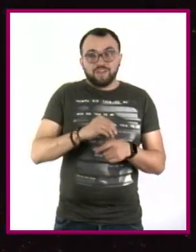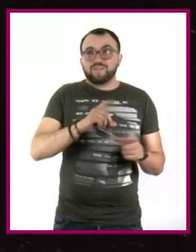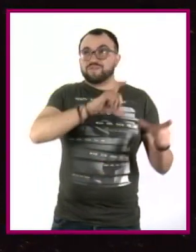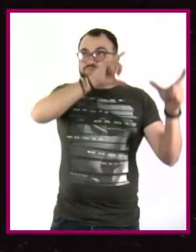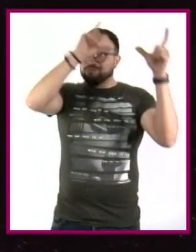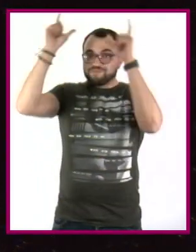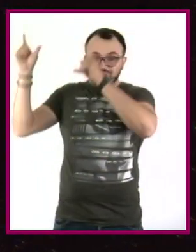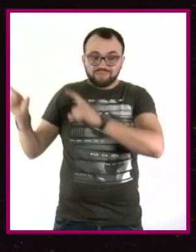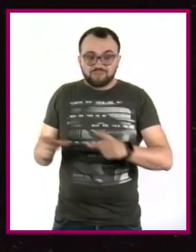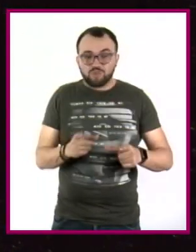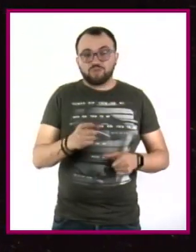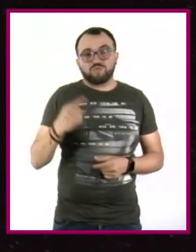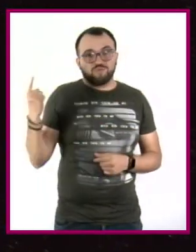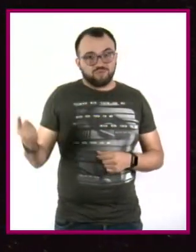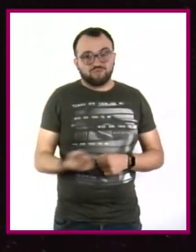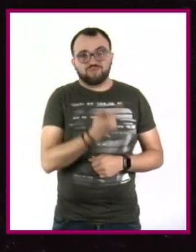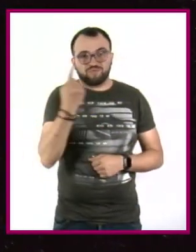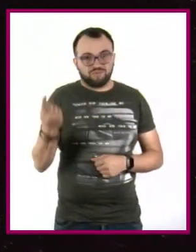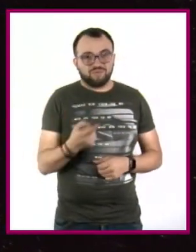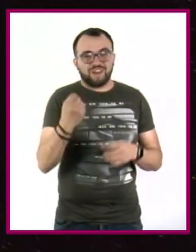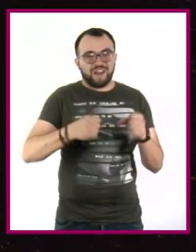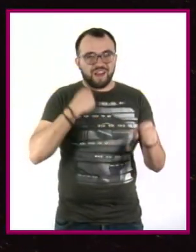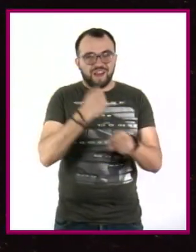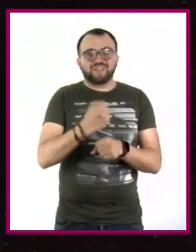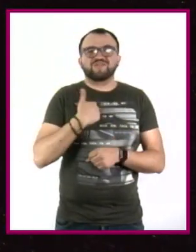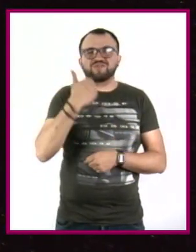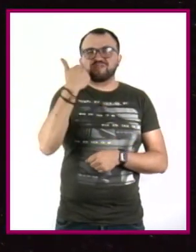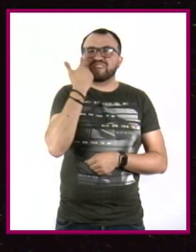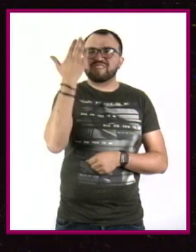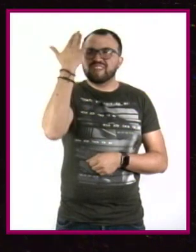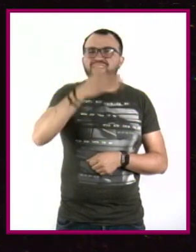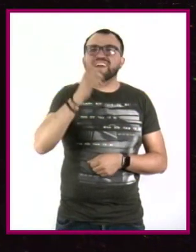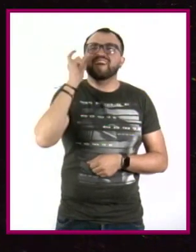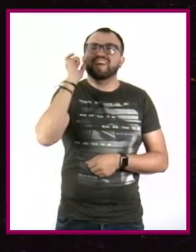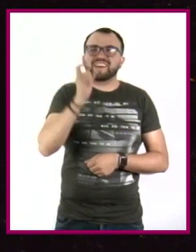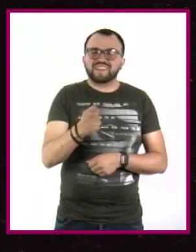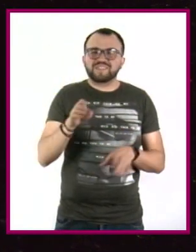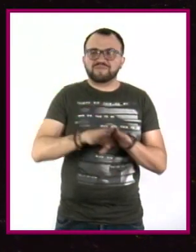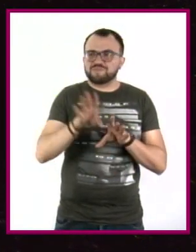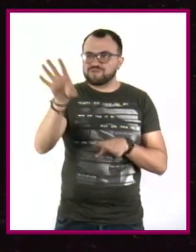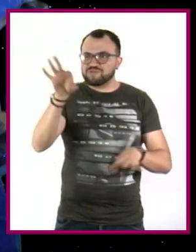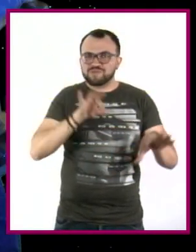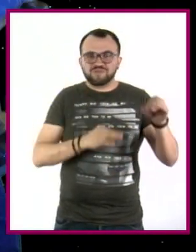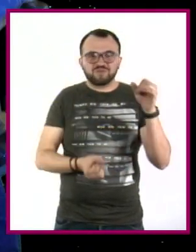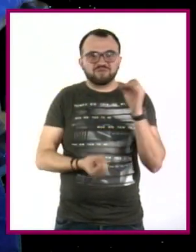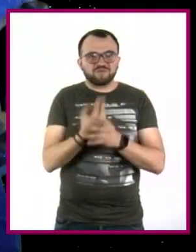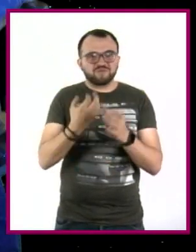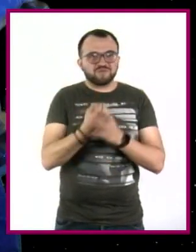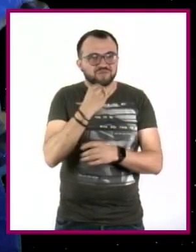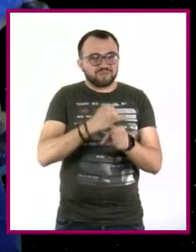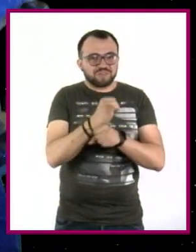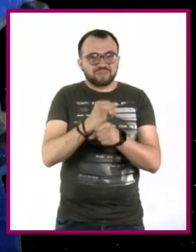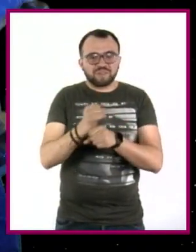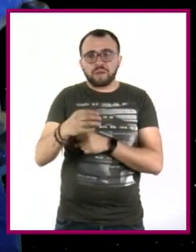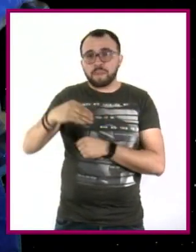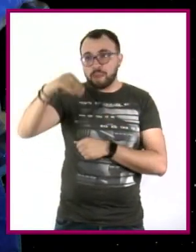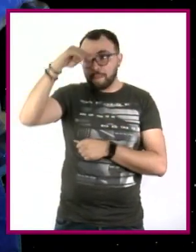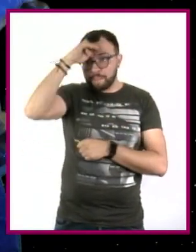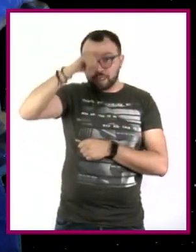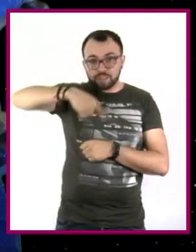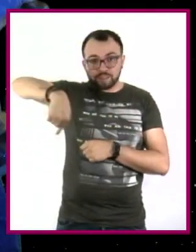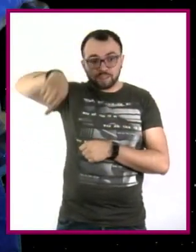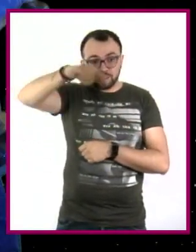muchos años allá arriba. Me gustaría saber qué nos deparará cada uno de sus hallazgos. Se tiene pensado